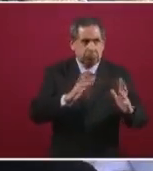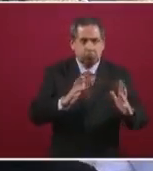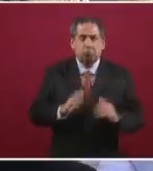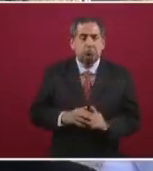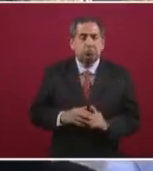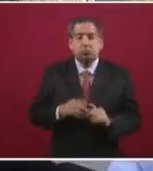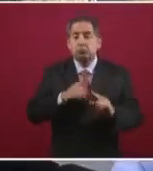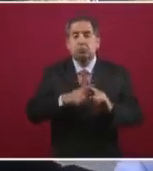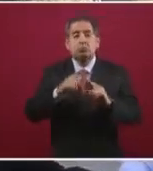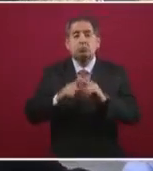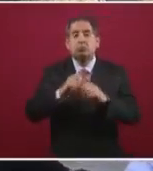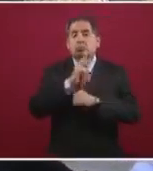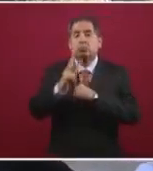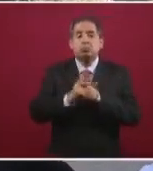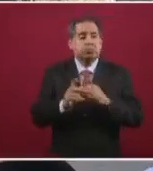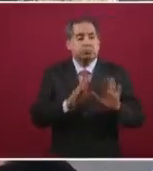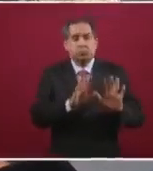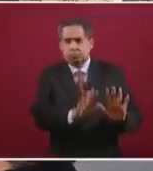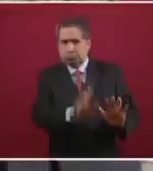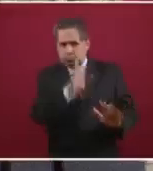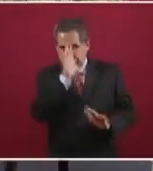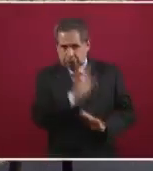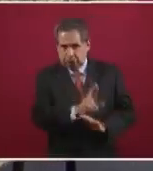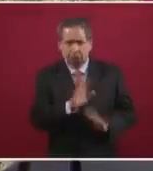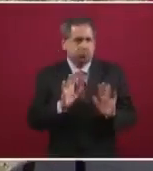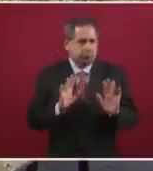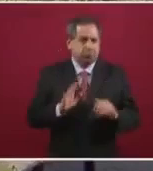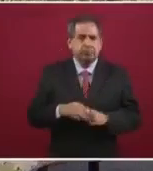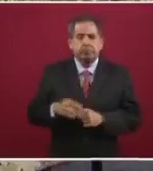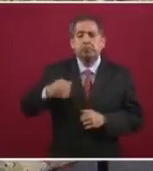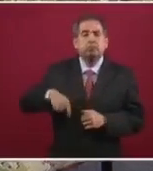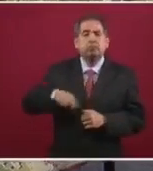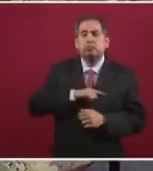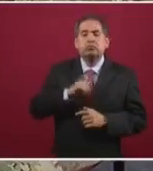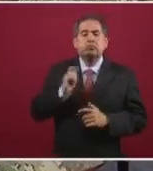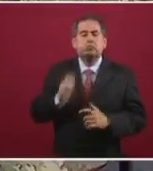internos de los países. Nosotros